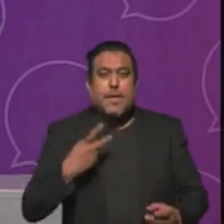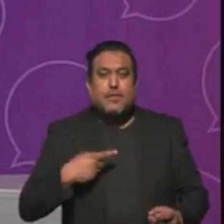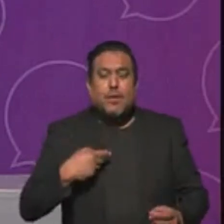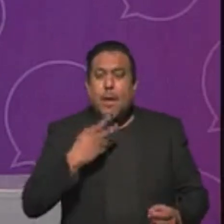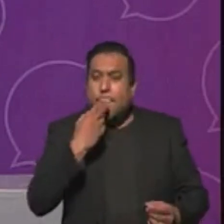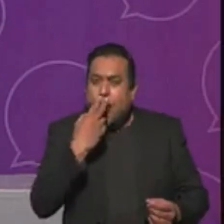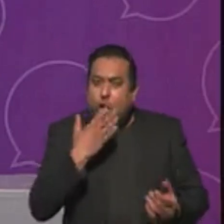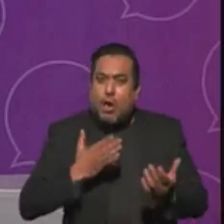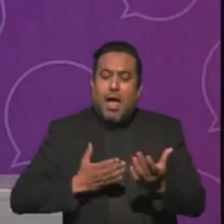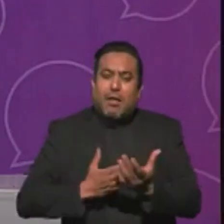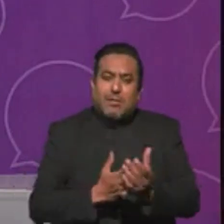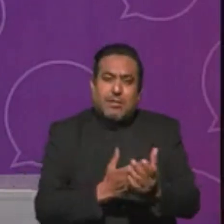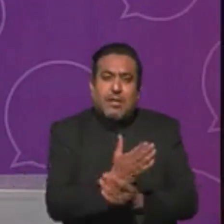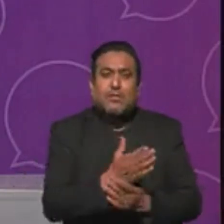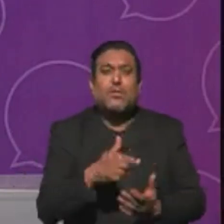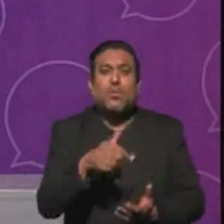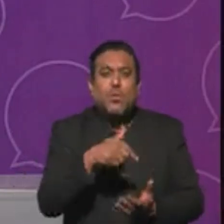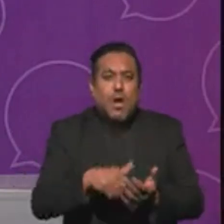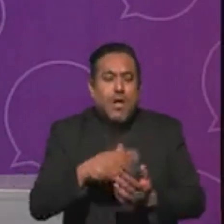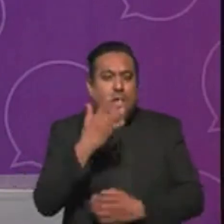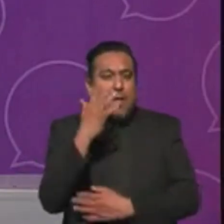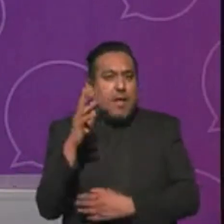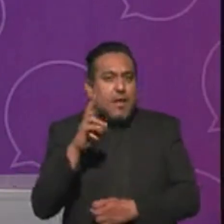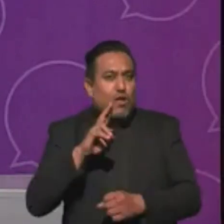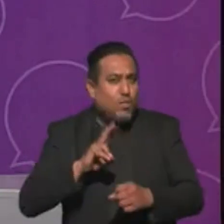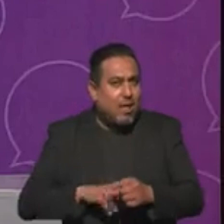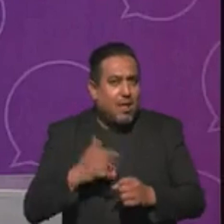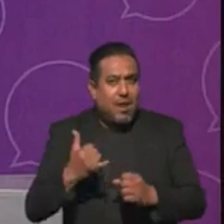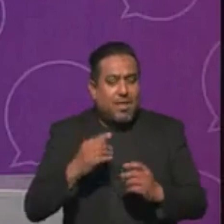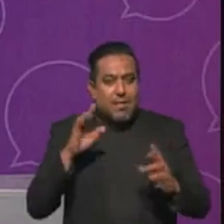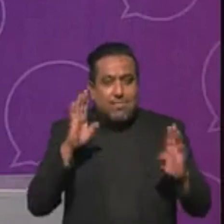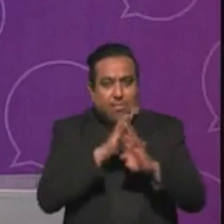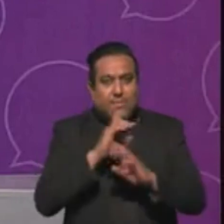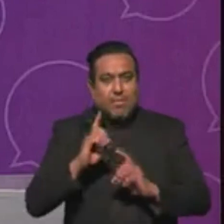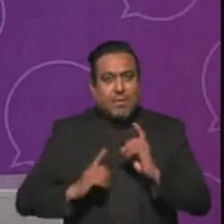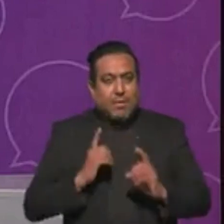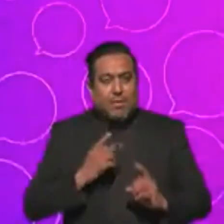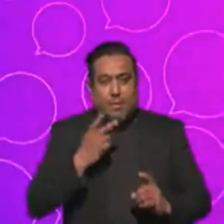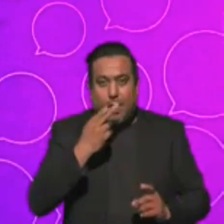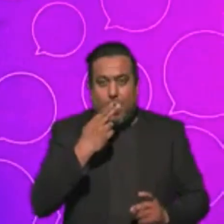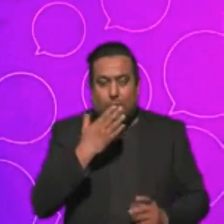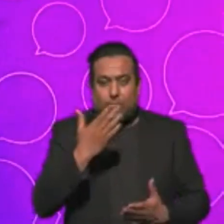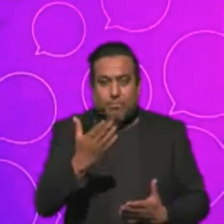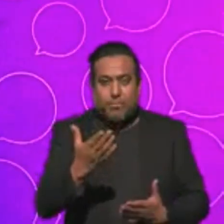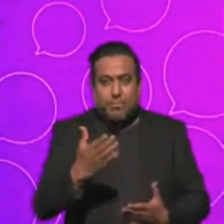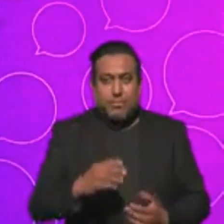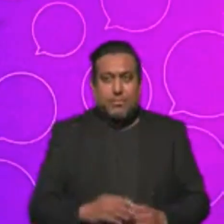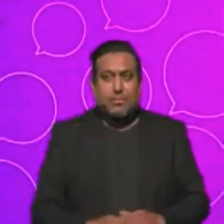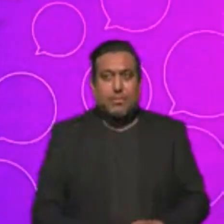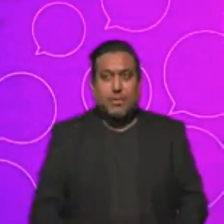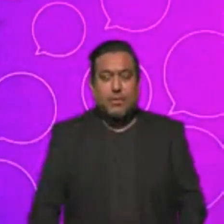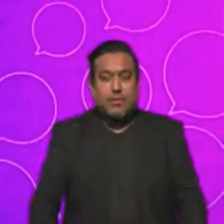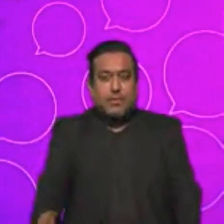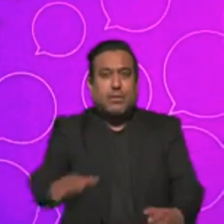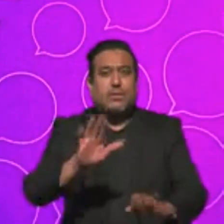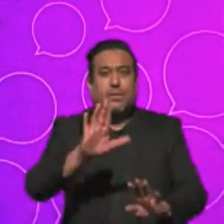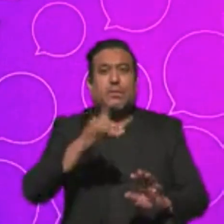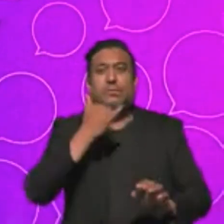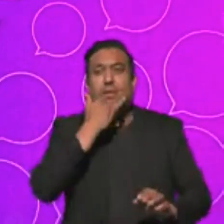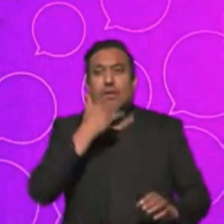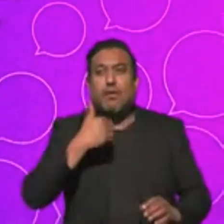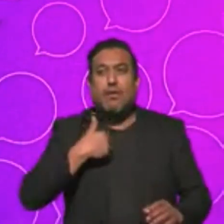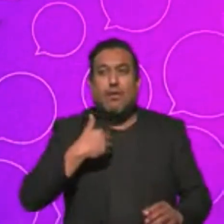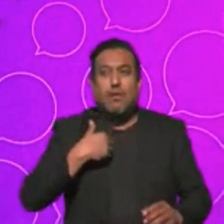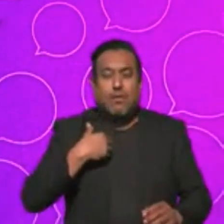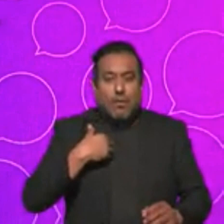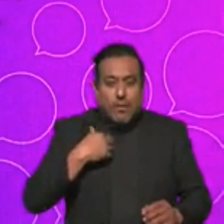espacios verdes y áreas naturales recreativas en el municipio adelante por favor candidato Bueno antes que todo por andar acá en el chisme se me